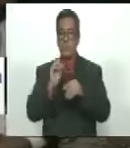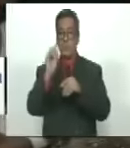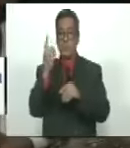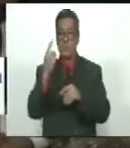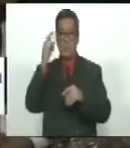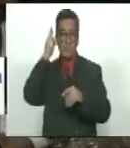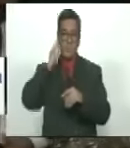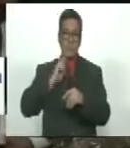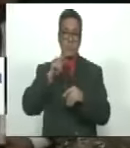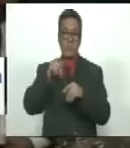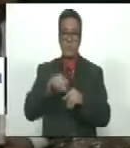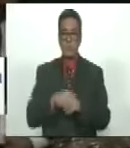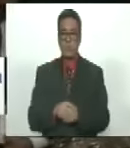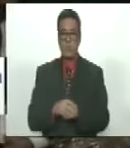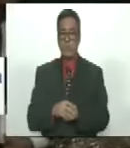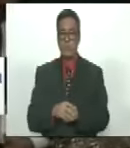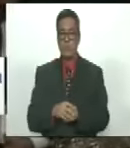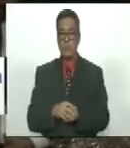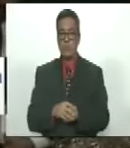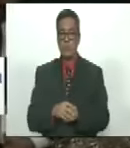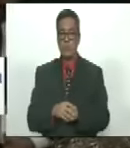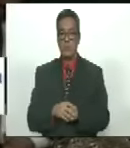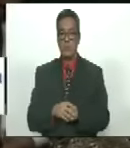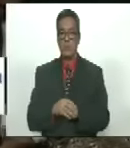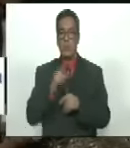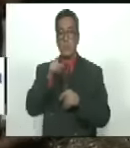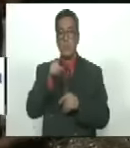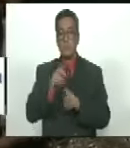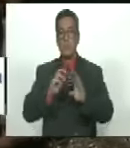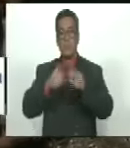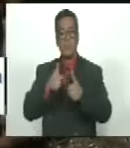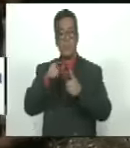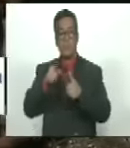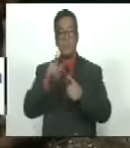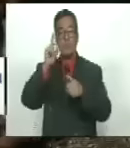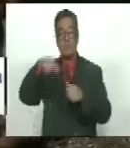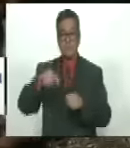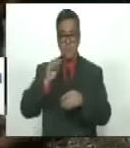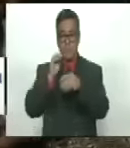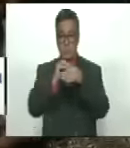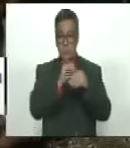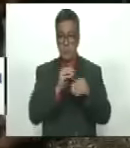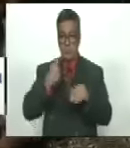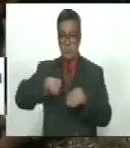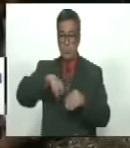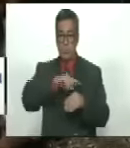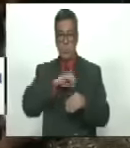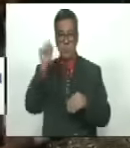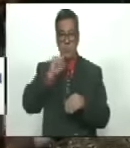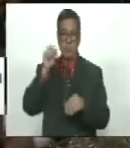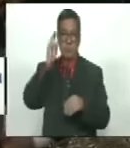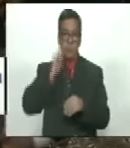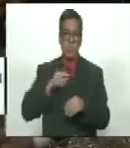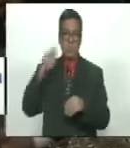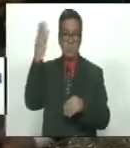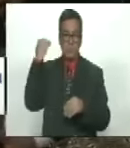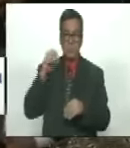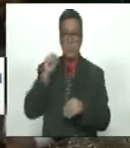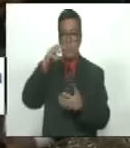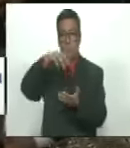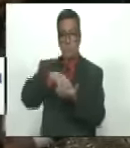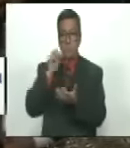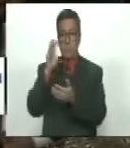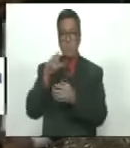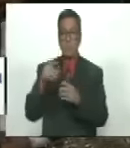principio bolivariano, que fue ese principio que también convocó nuestro Simón Bolívar en aquel Congreso de